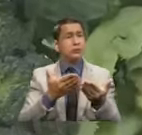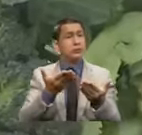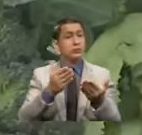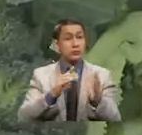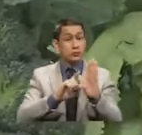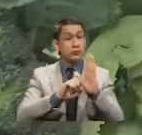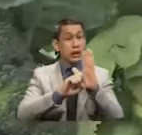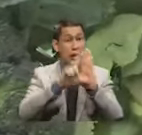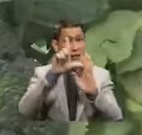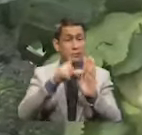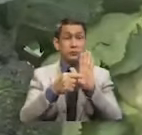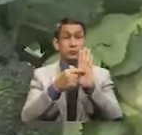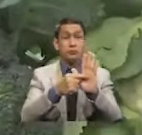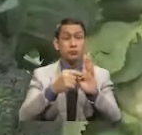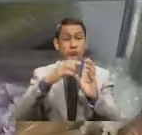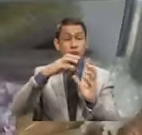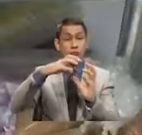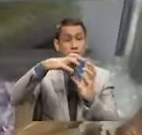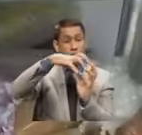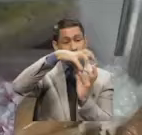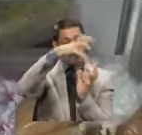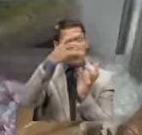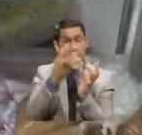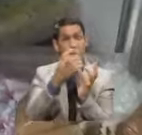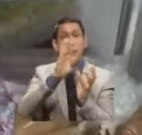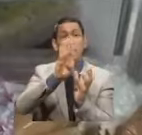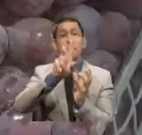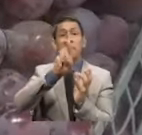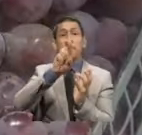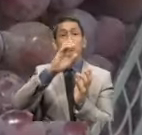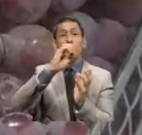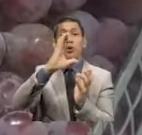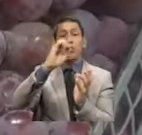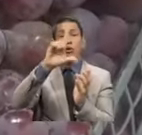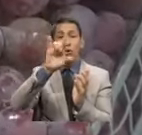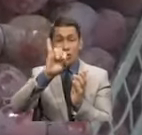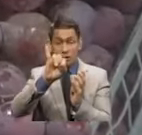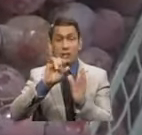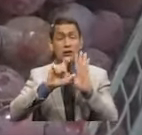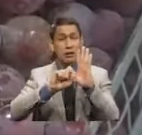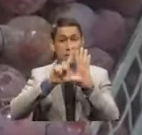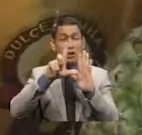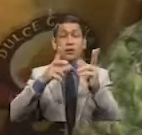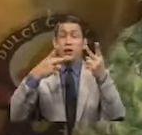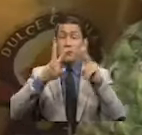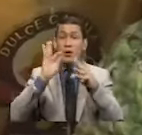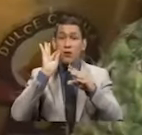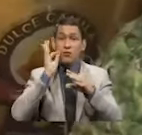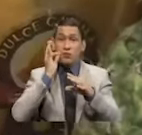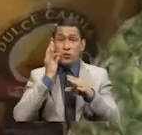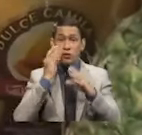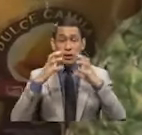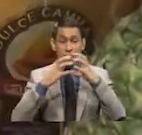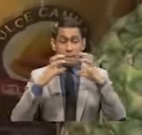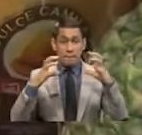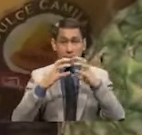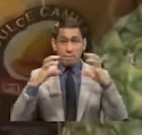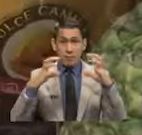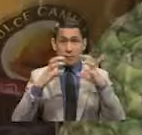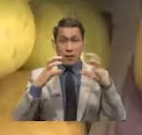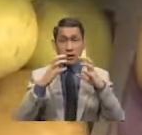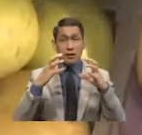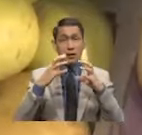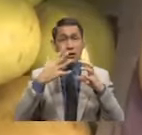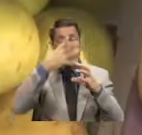dólar, ahora está en 75 centavos cada producto. Asimismo, entre las frutas, la papaya, que subido de precio, y